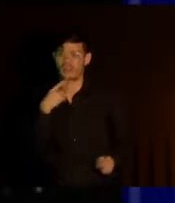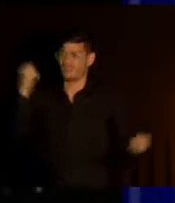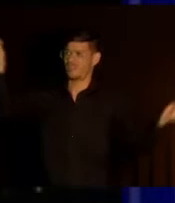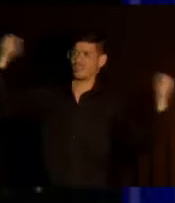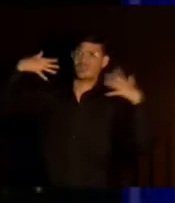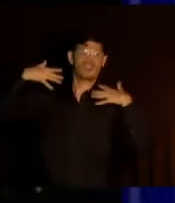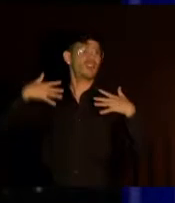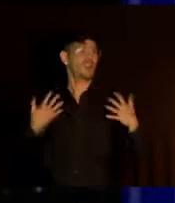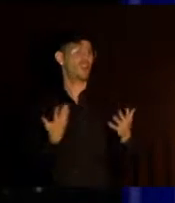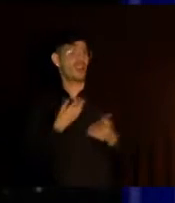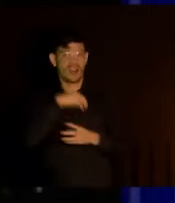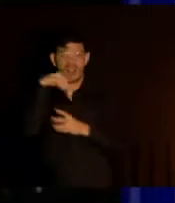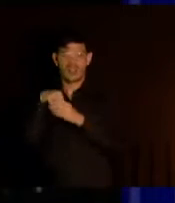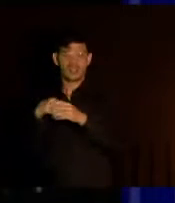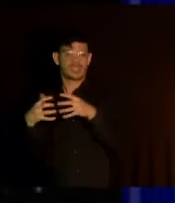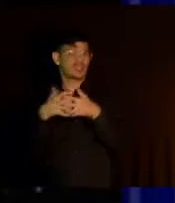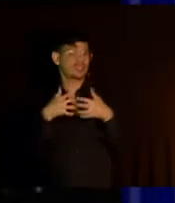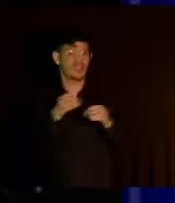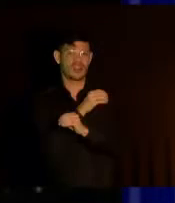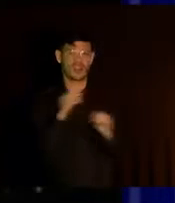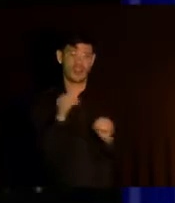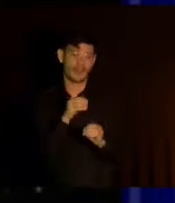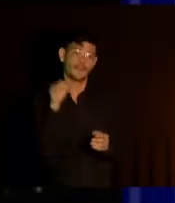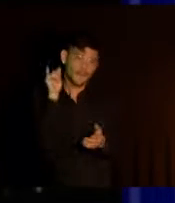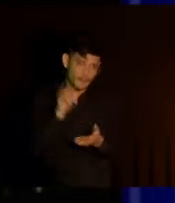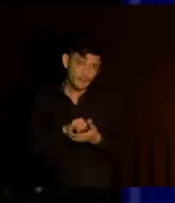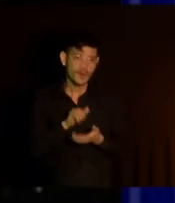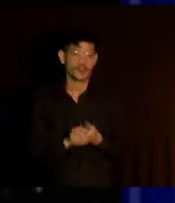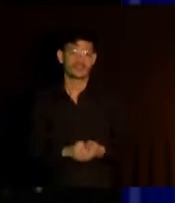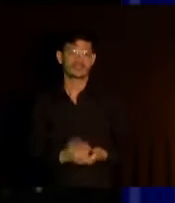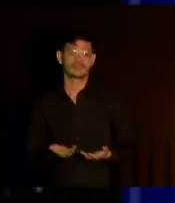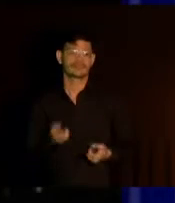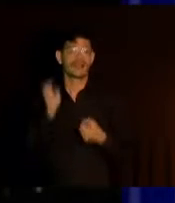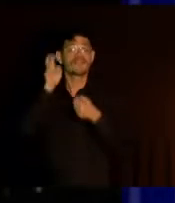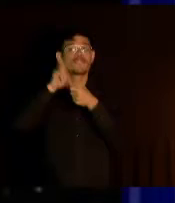el sistema, y es precisamente por eso, pues porque una federación